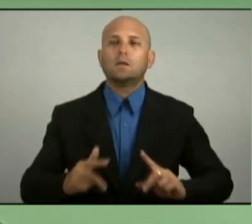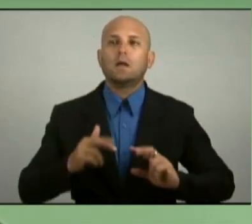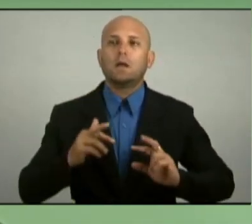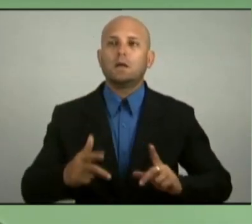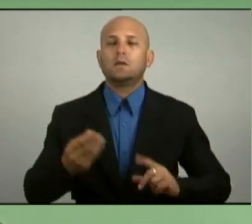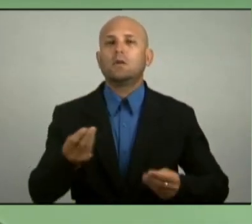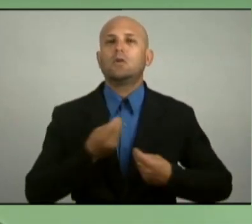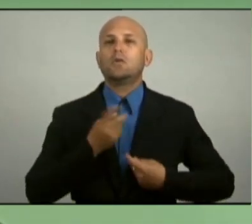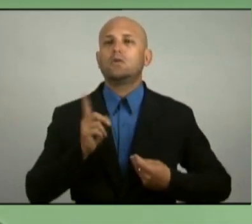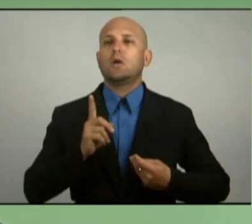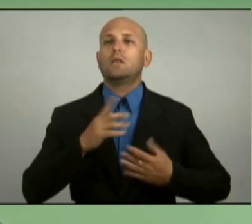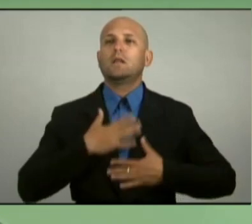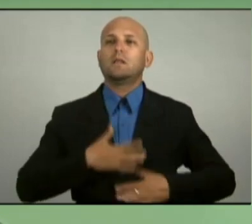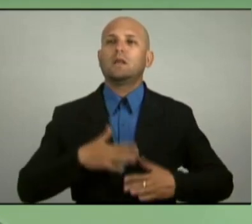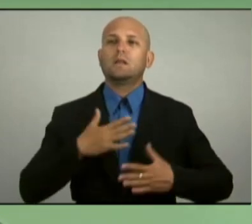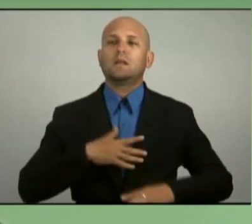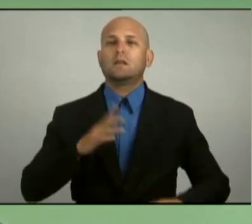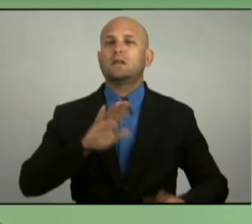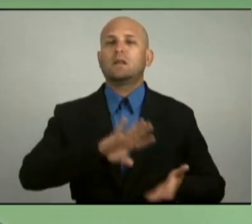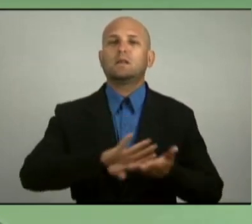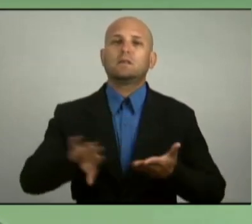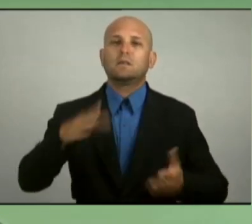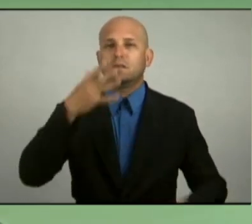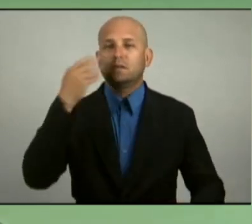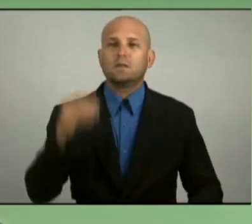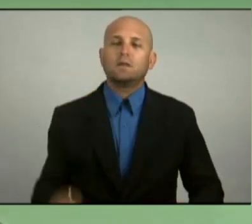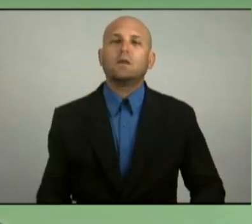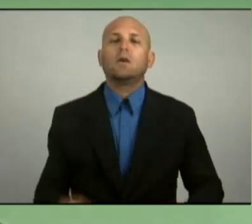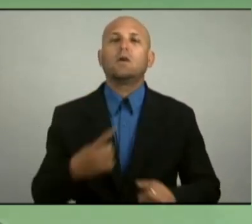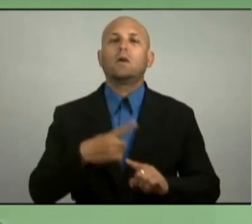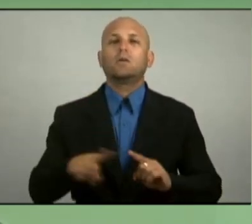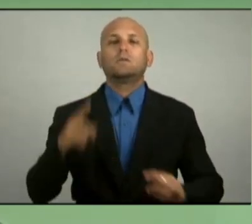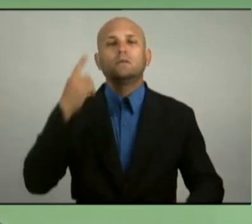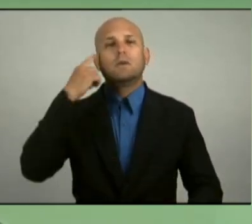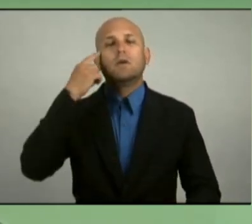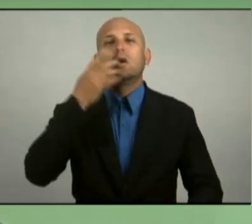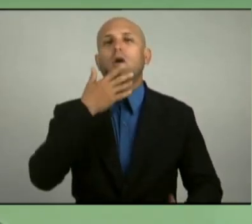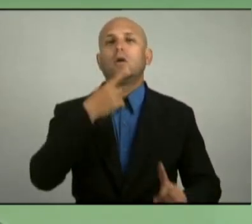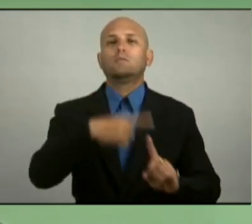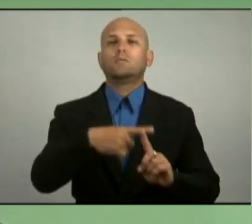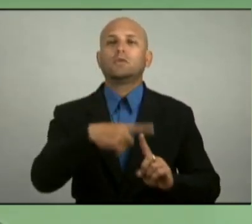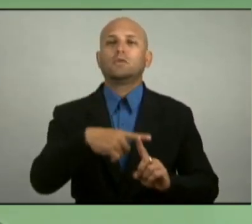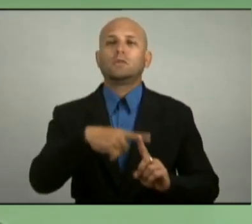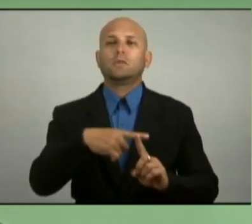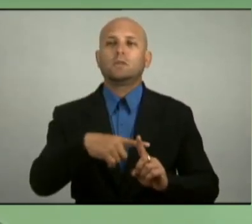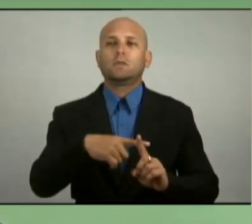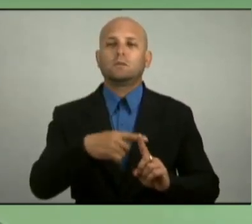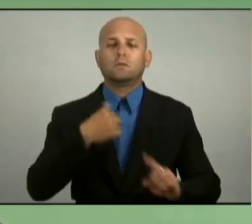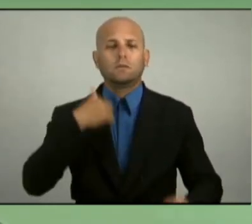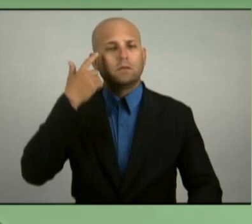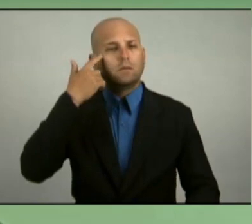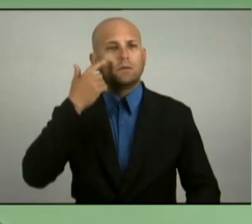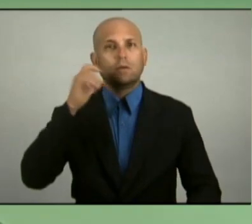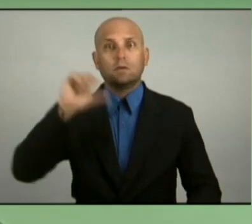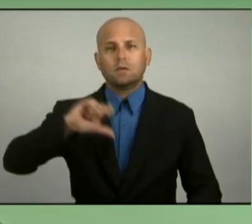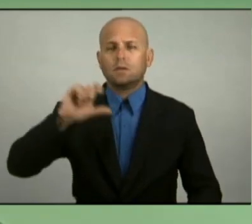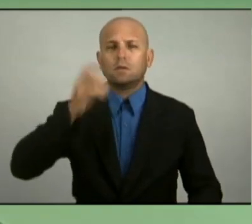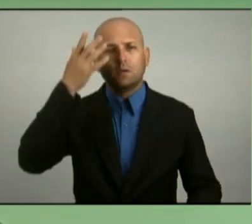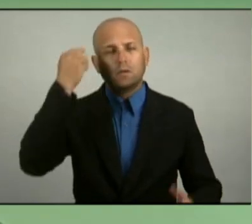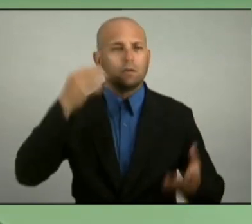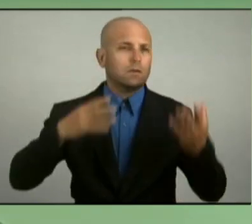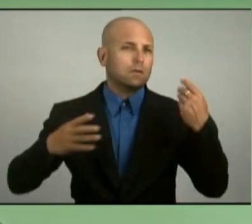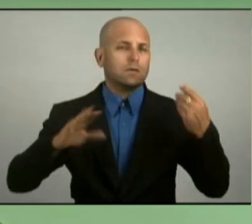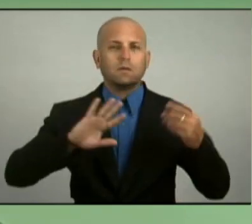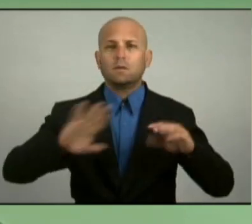deja eh despejar tu mente también pensar positivamente el pensar positivamente sí depende de uno uno puede tener una idea